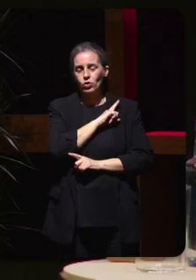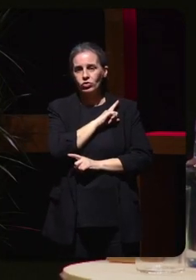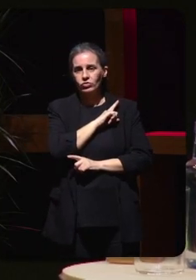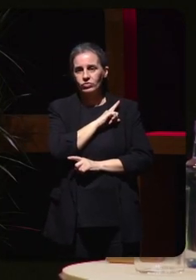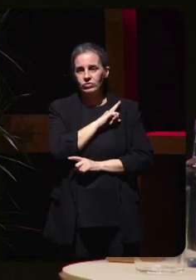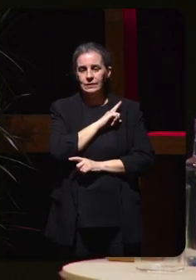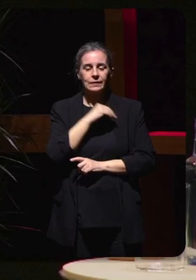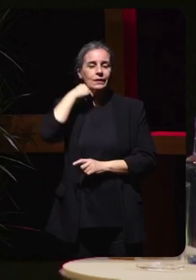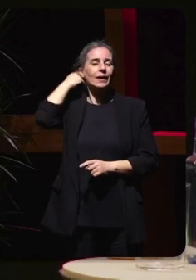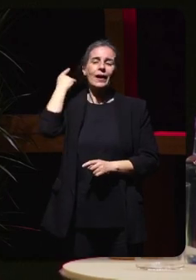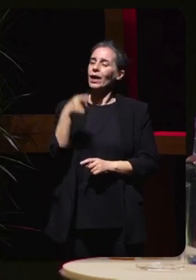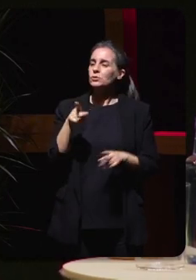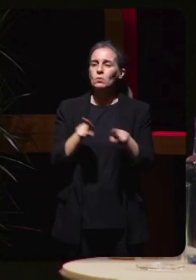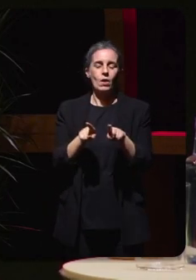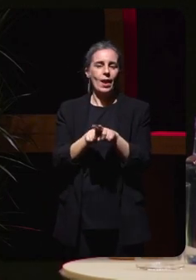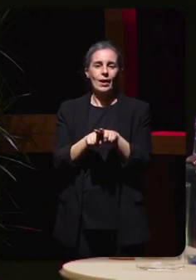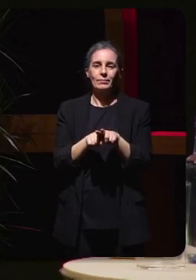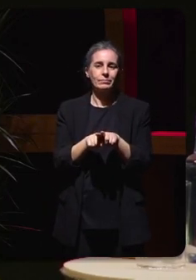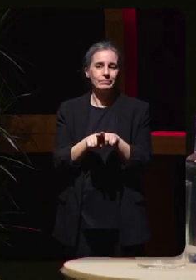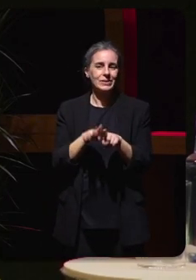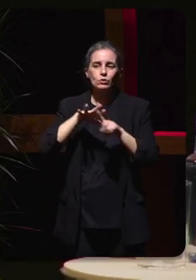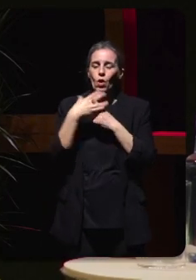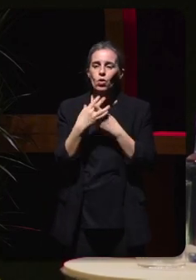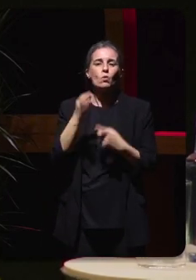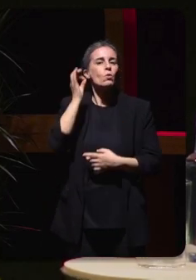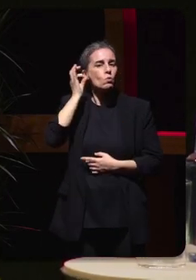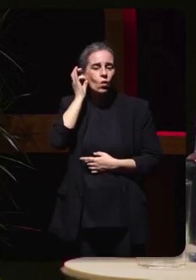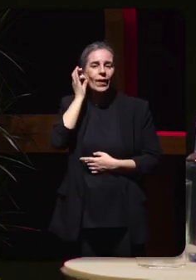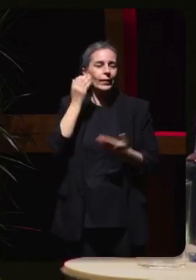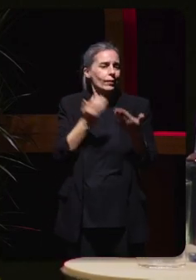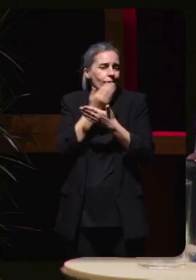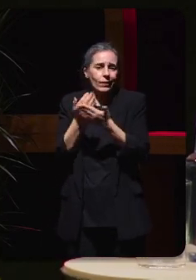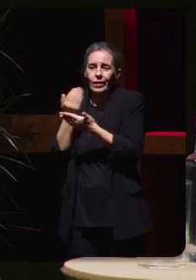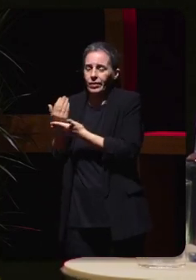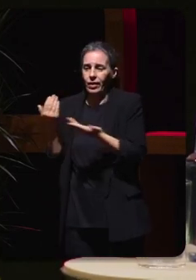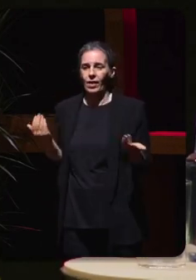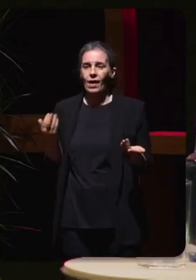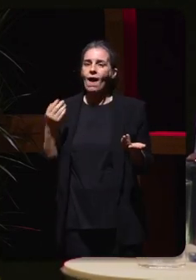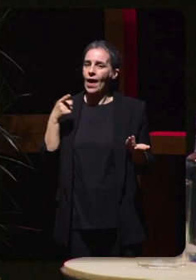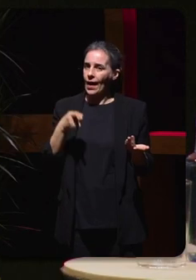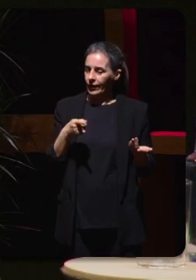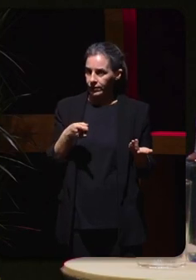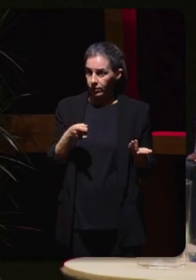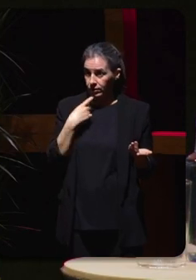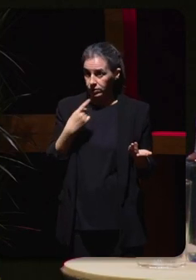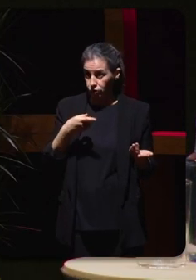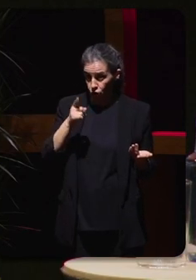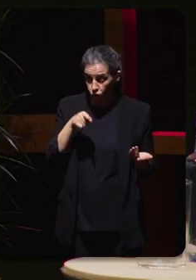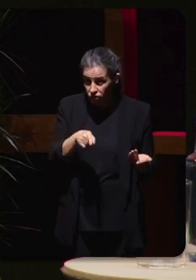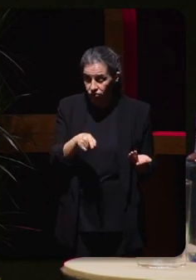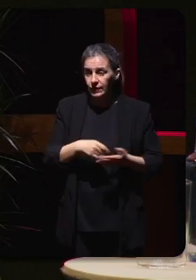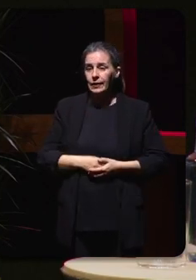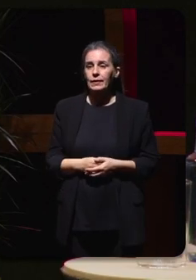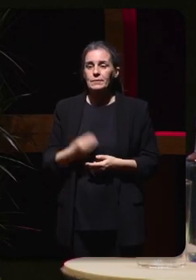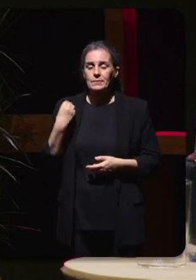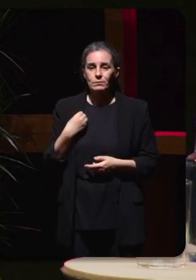todo eso es el panorama, digamos, de la mujer del día a día. Ahí dices, solo eso, y cuando hablaba antes,